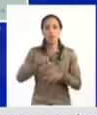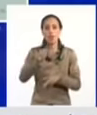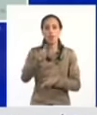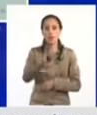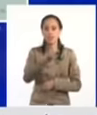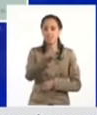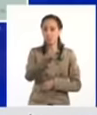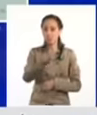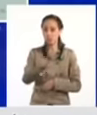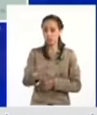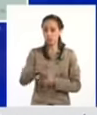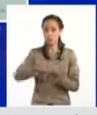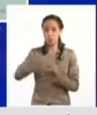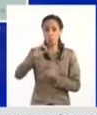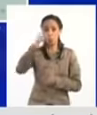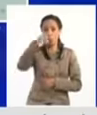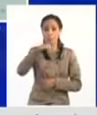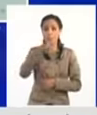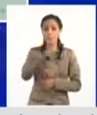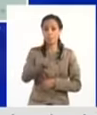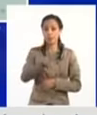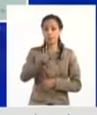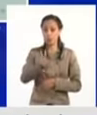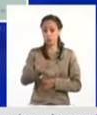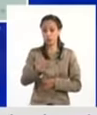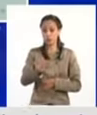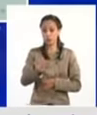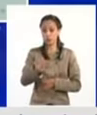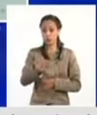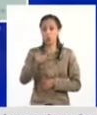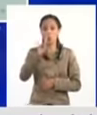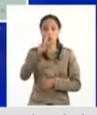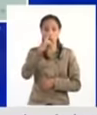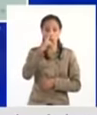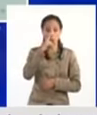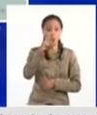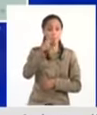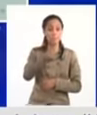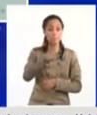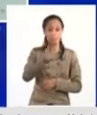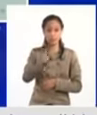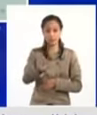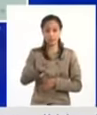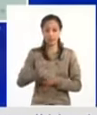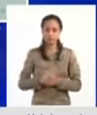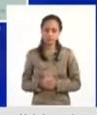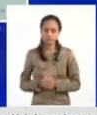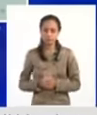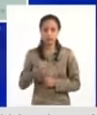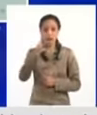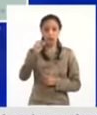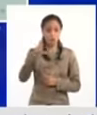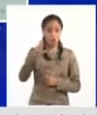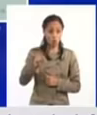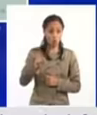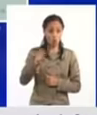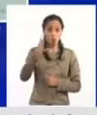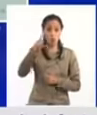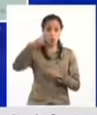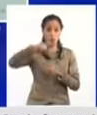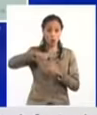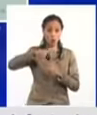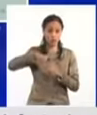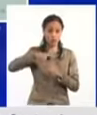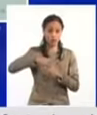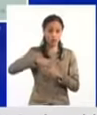Moa 24, Urbano Noris 13, pero de Banes, Mayariza, Guadetánamo, Cacocún, Cueto, Ibarra, Rafael